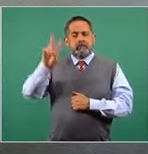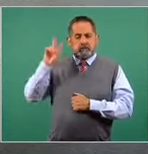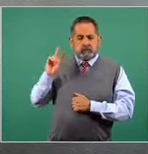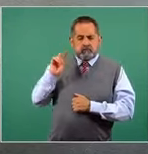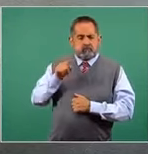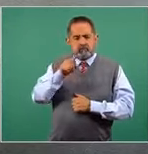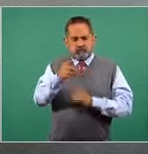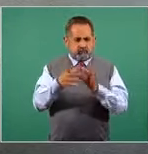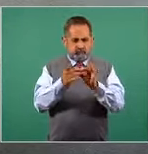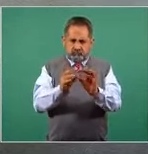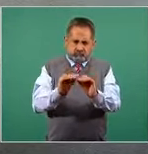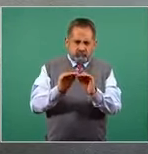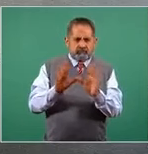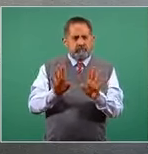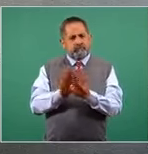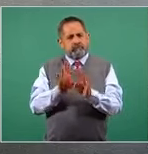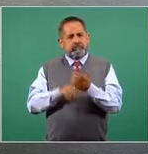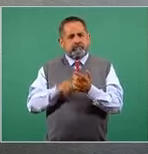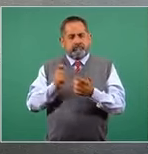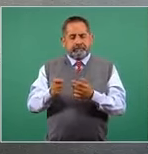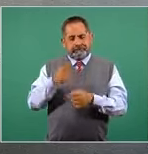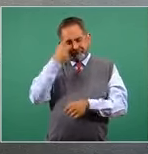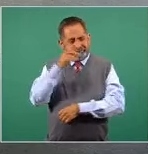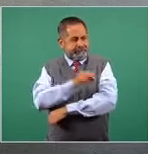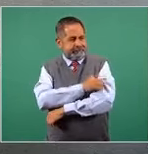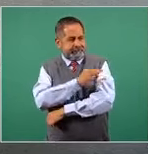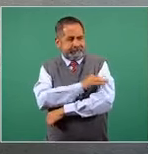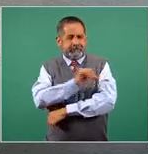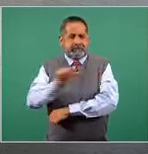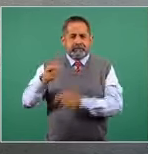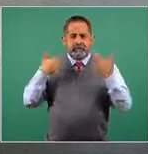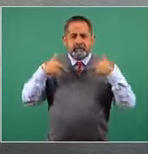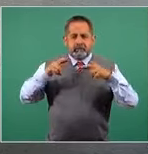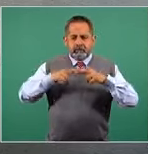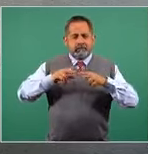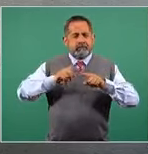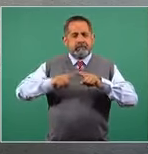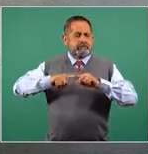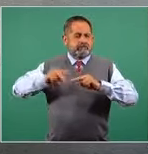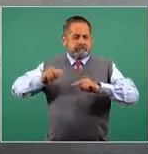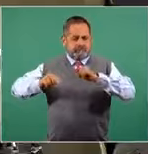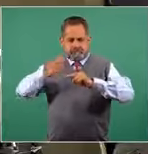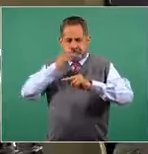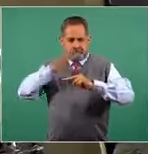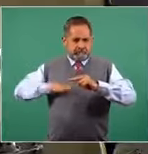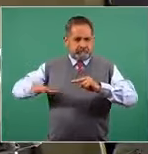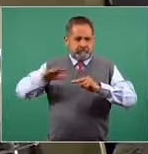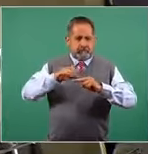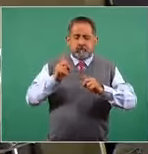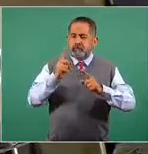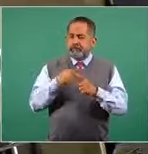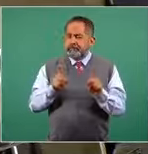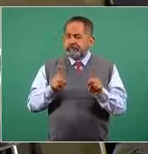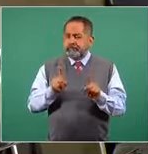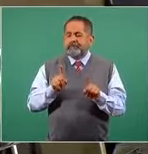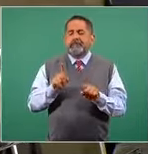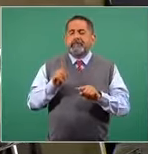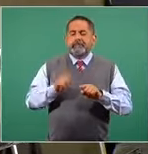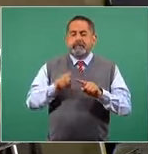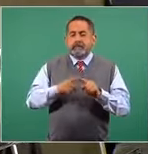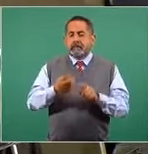usted aclaró que en esta vacunación para los profesores en todos los niveles educativos, excepto